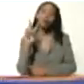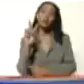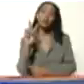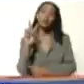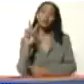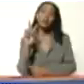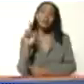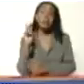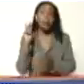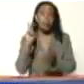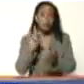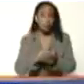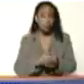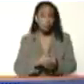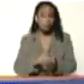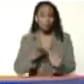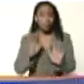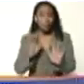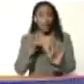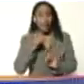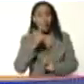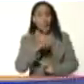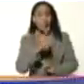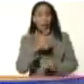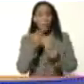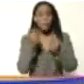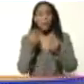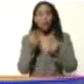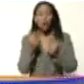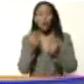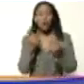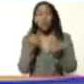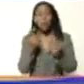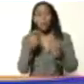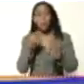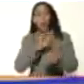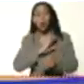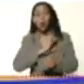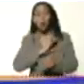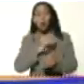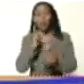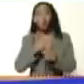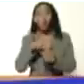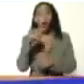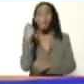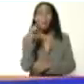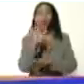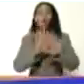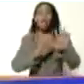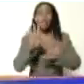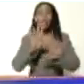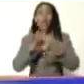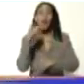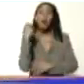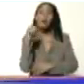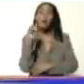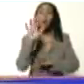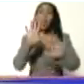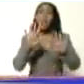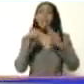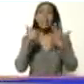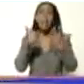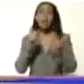llegó inclusive a tasar el precio de su barril petróleo de petróleo a menos quince menos dieciséis